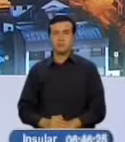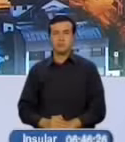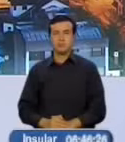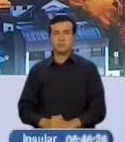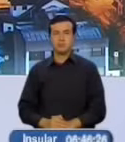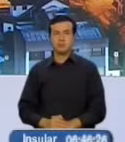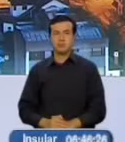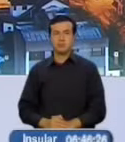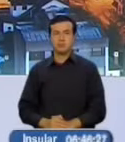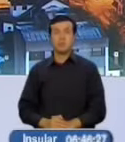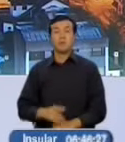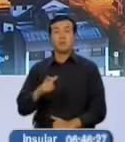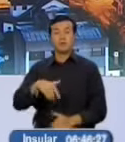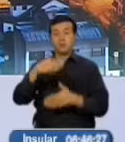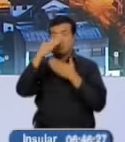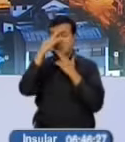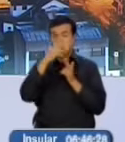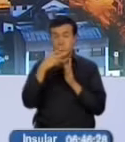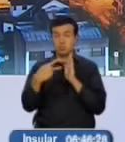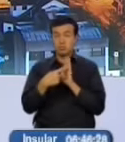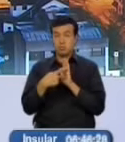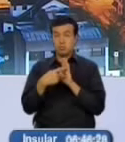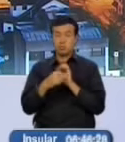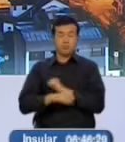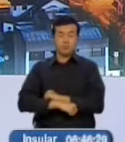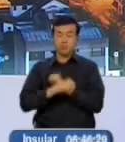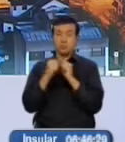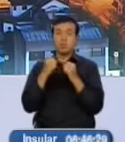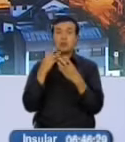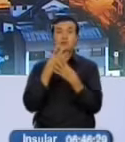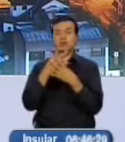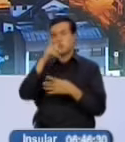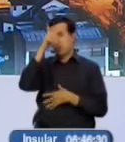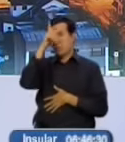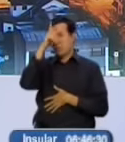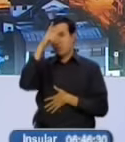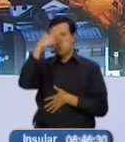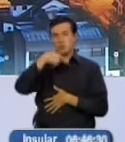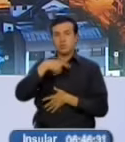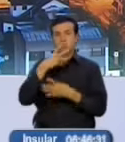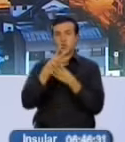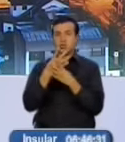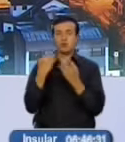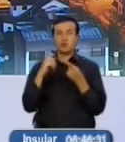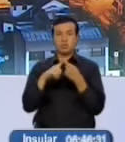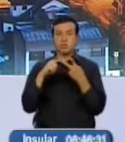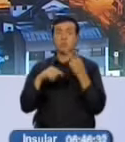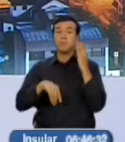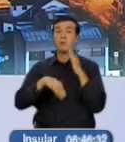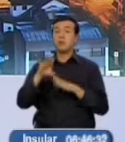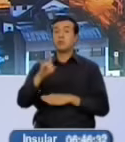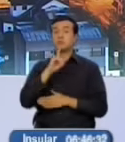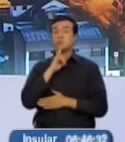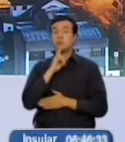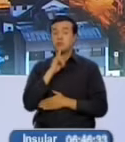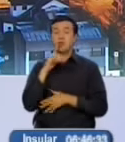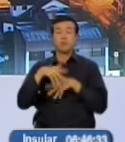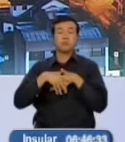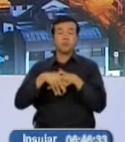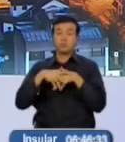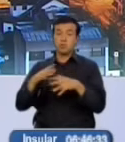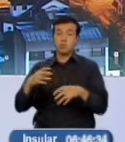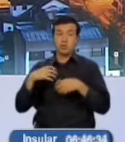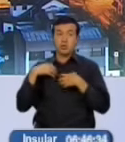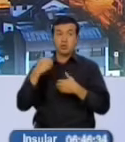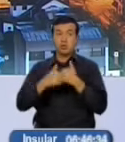Y un presunto terrorista sirio se suicidó en una prisión en Alemania donde se encontraba detenido, mientras que incrementa en Estados Unidos las protestas en contra